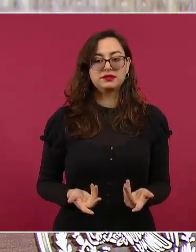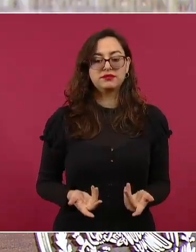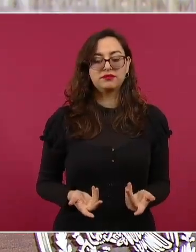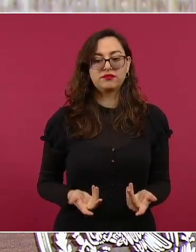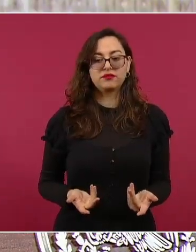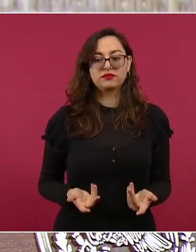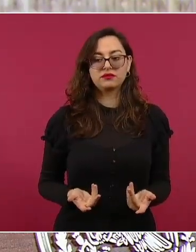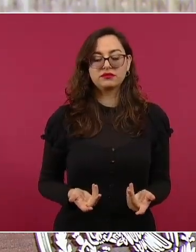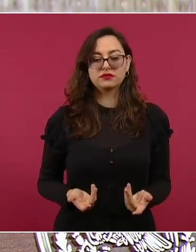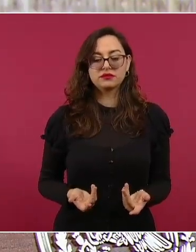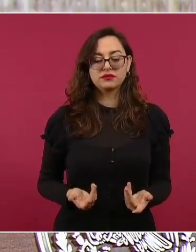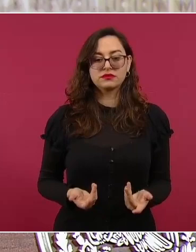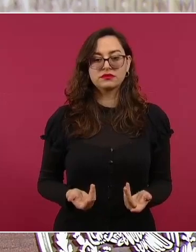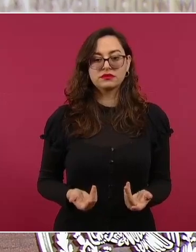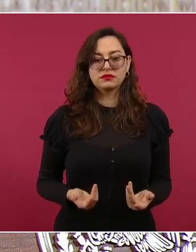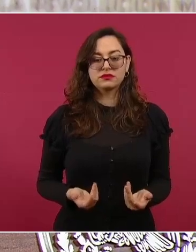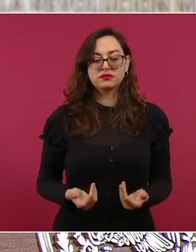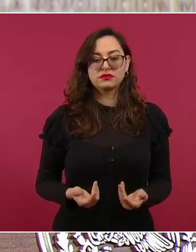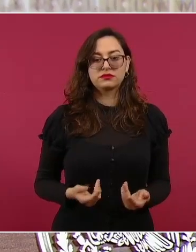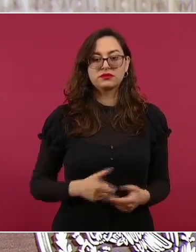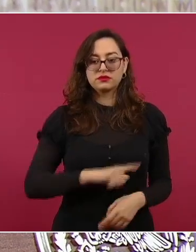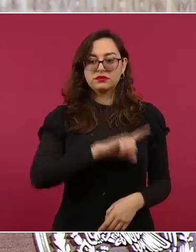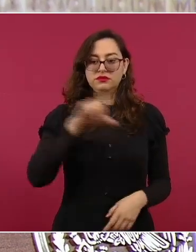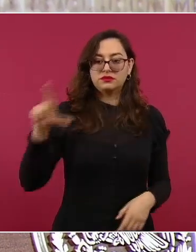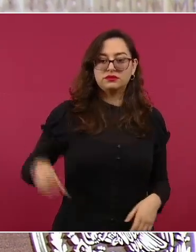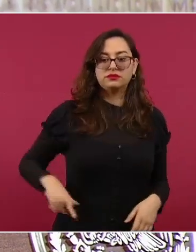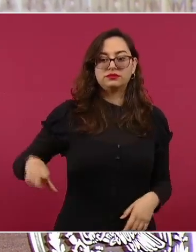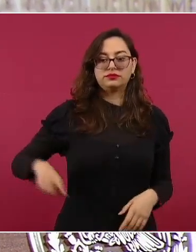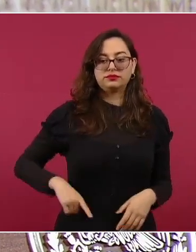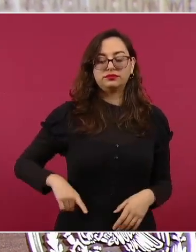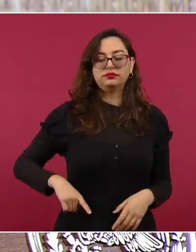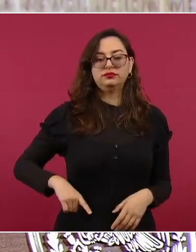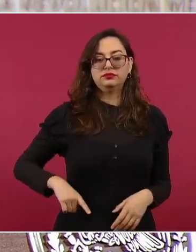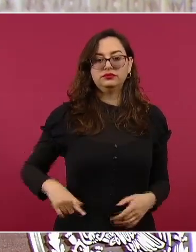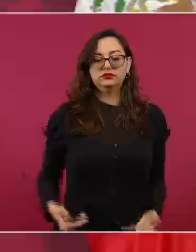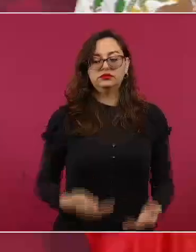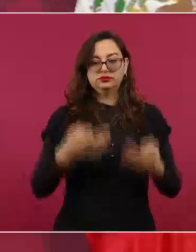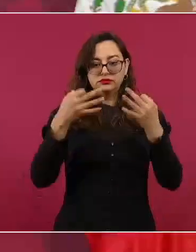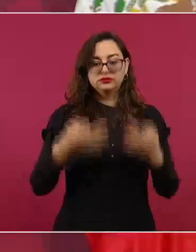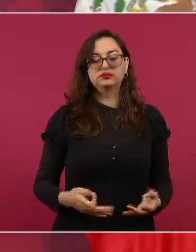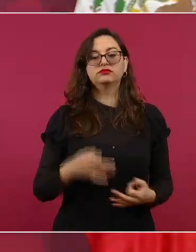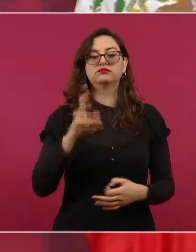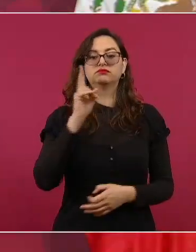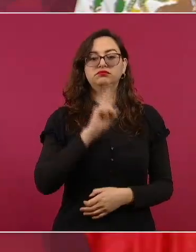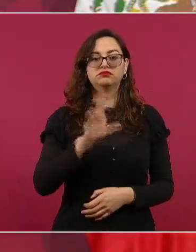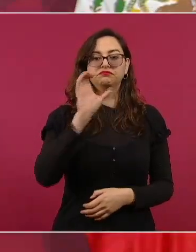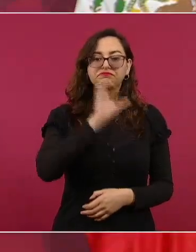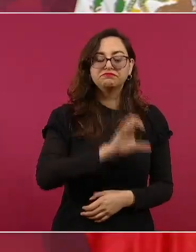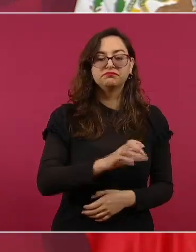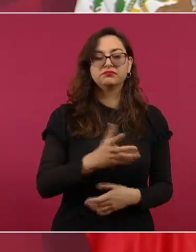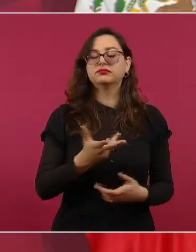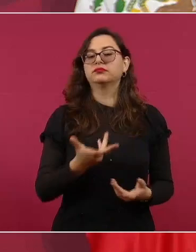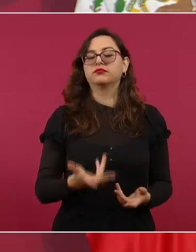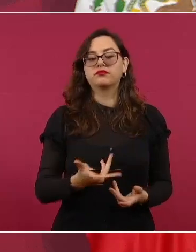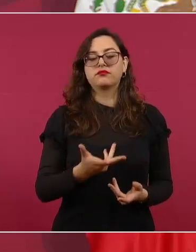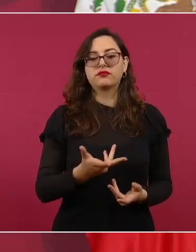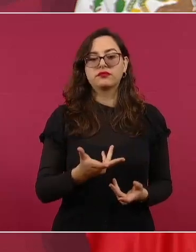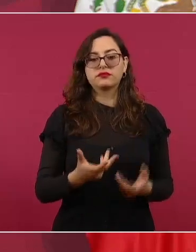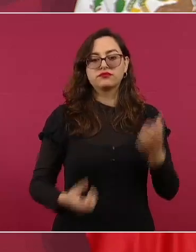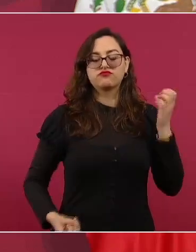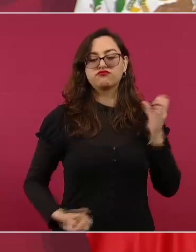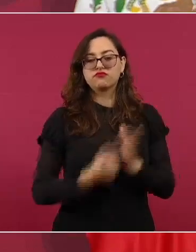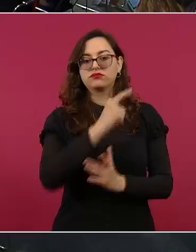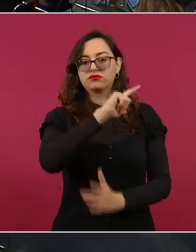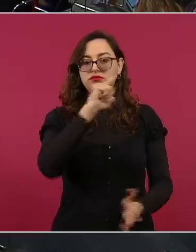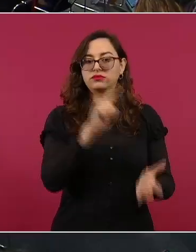se estableció el gobierno constitucionalista de Venustiano Carranza, donde se expidió la